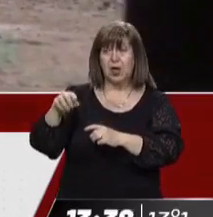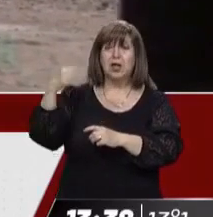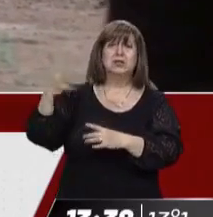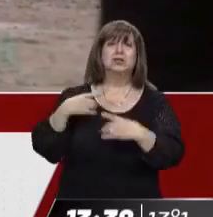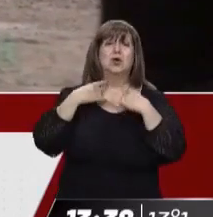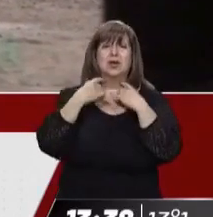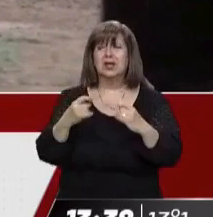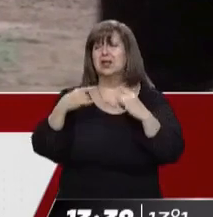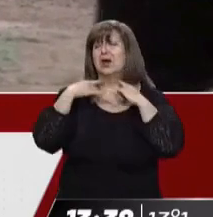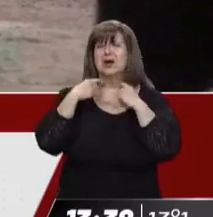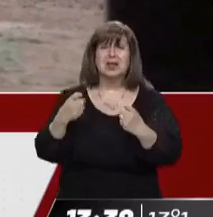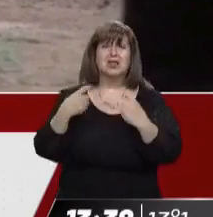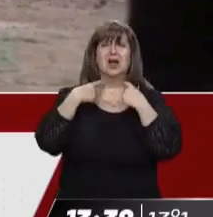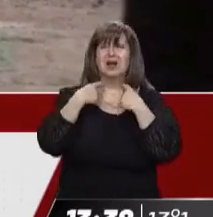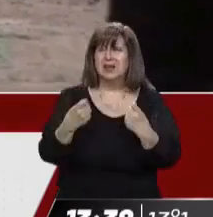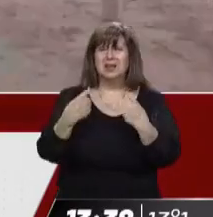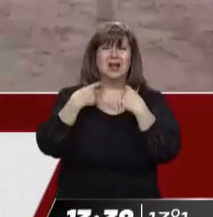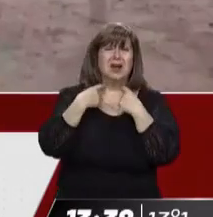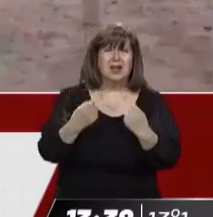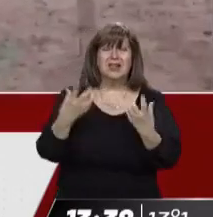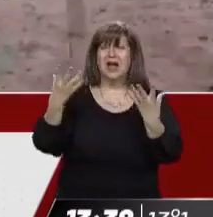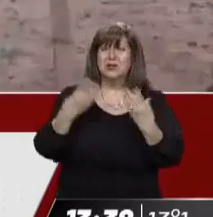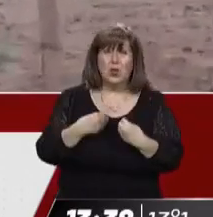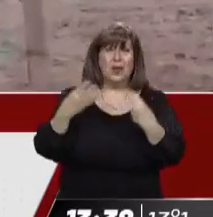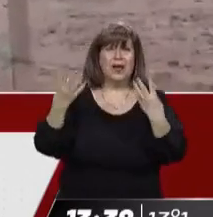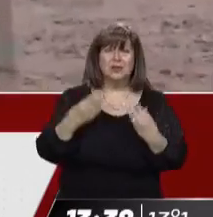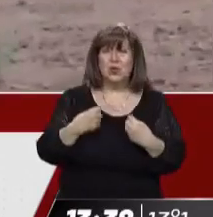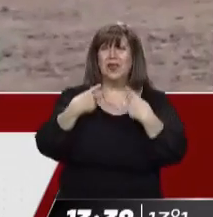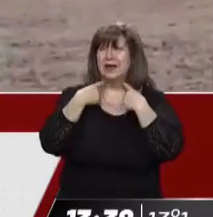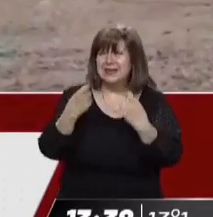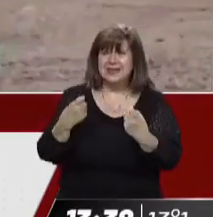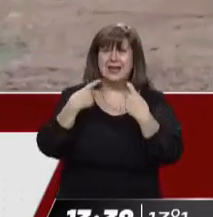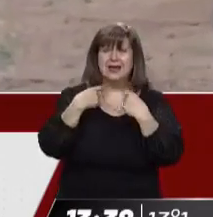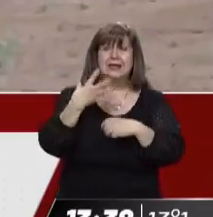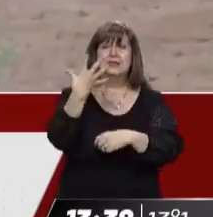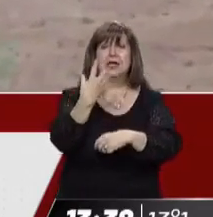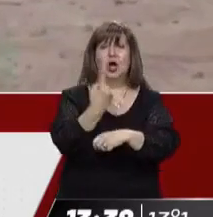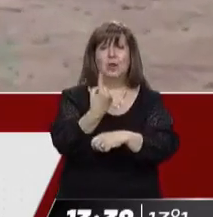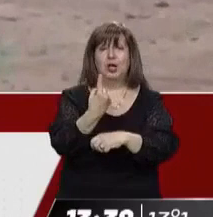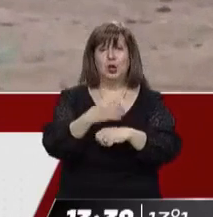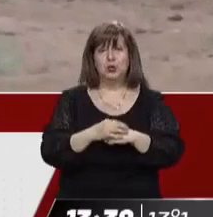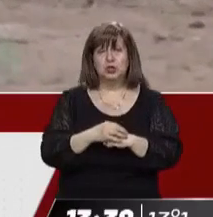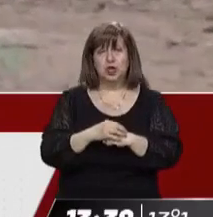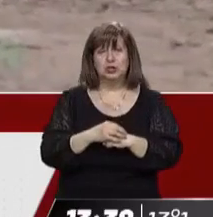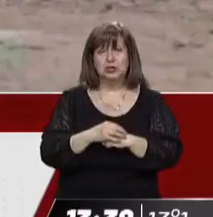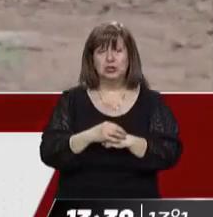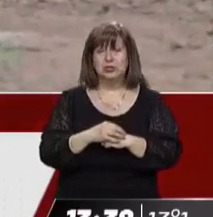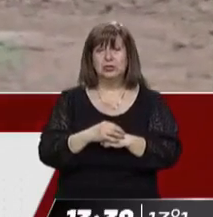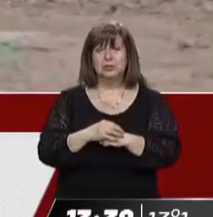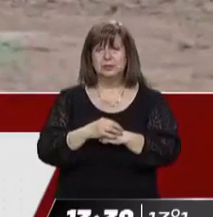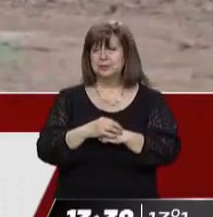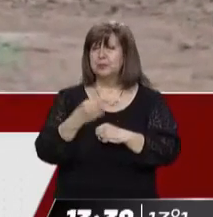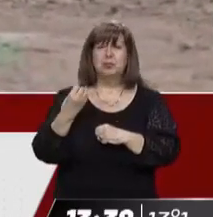grité cinco o seis minutos pero fuerte fuerte por para que me ayudaran porque fue el momento del